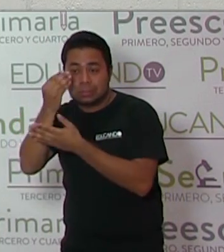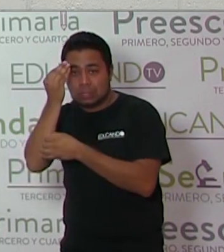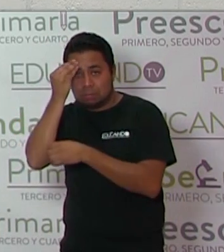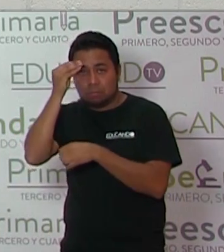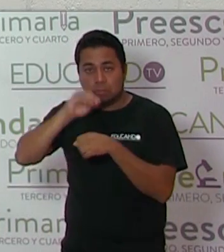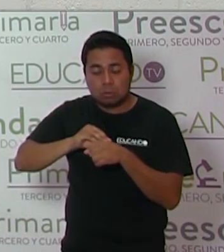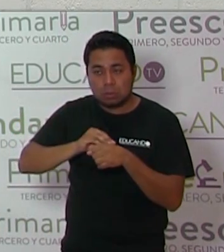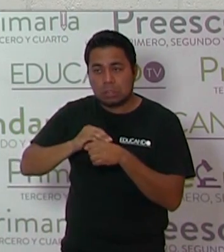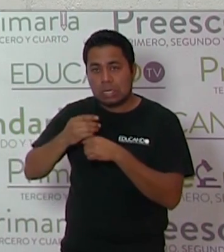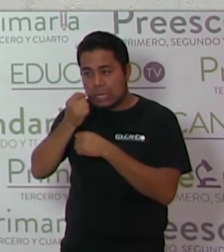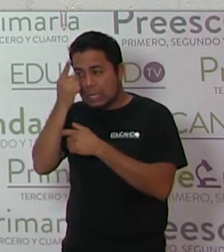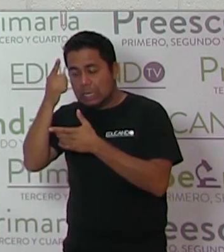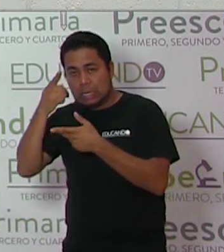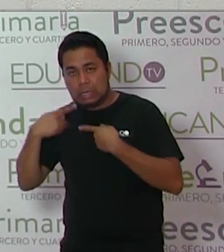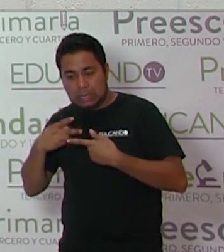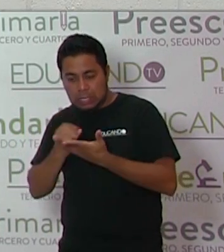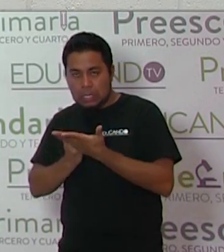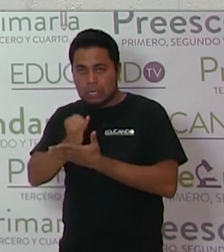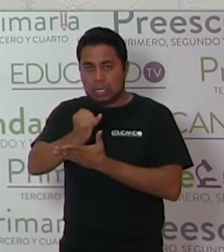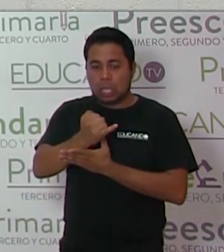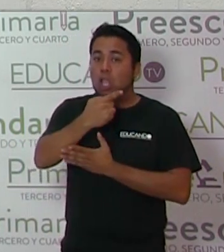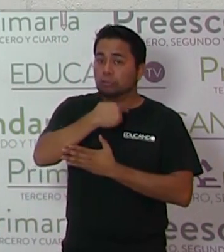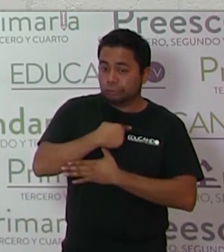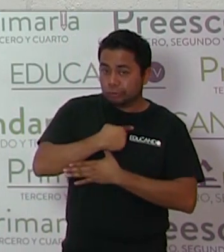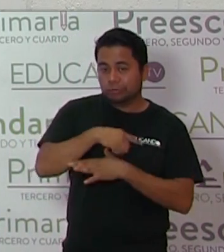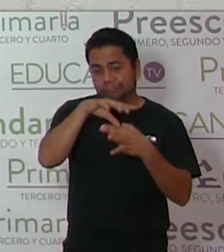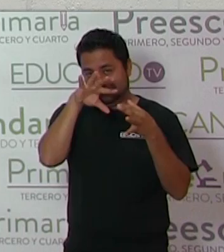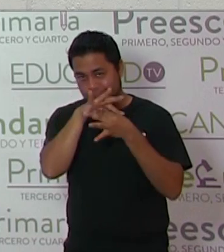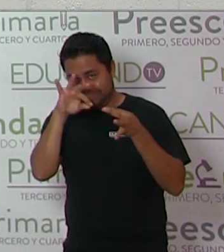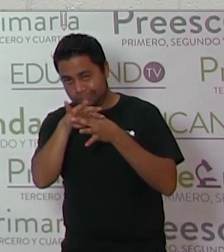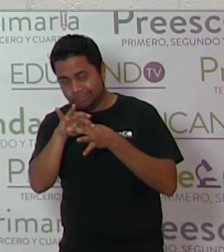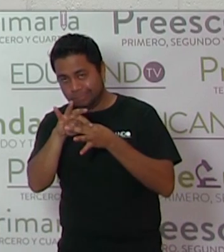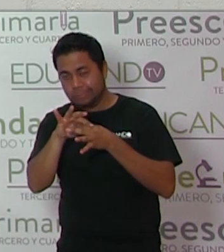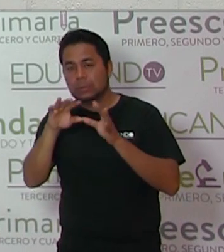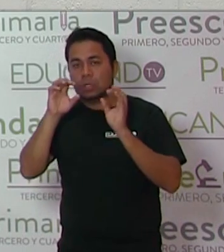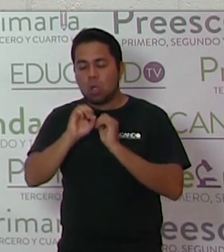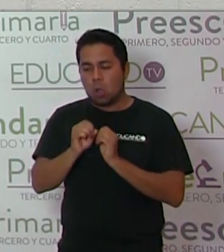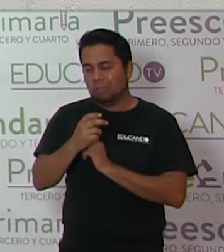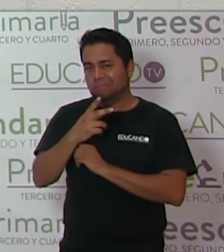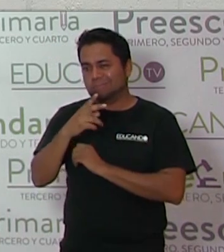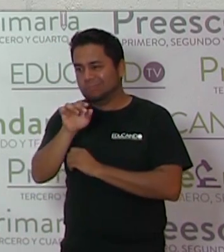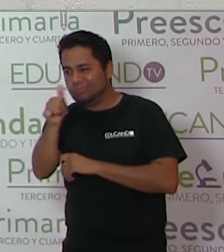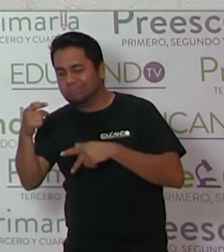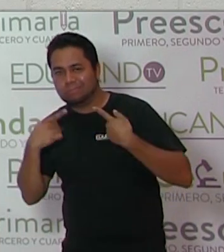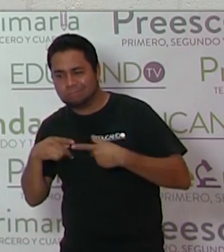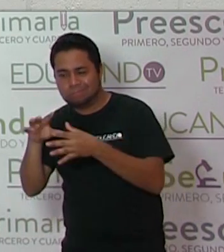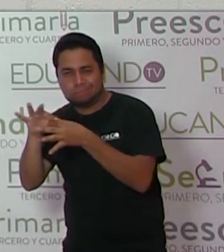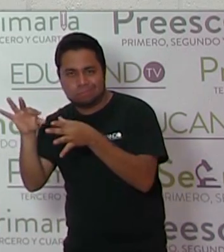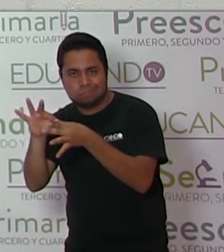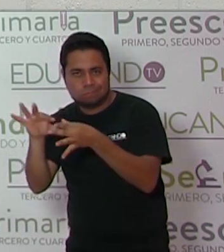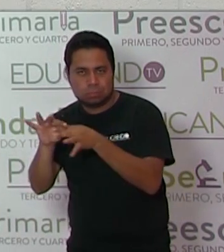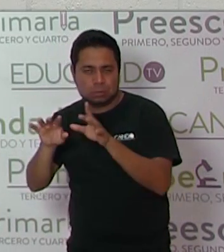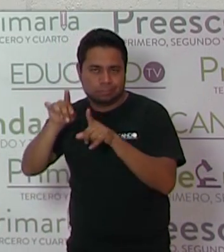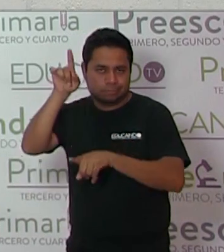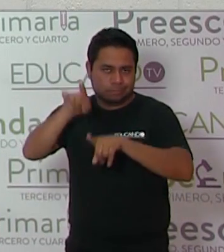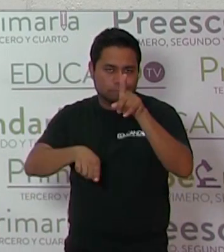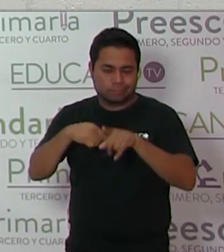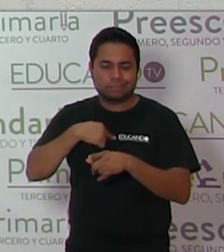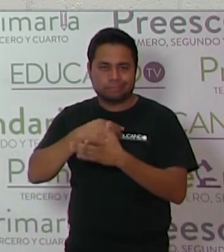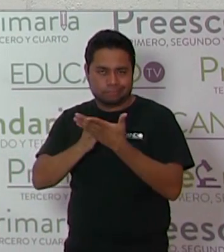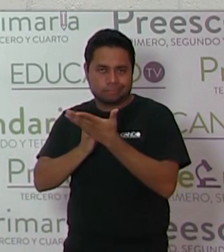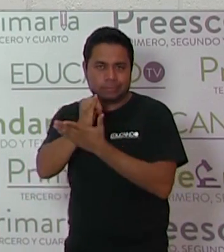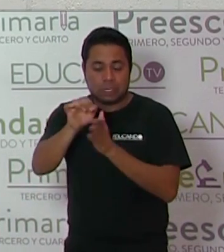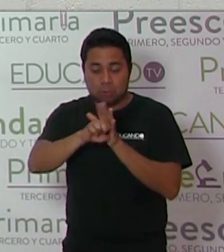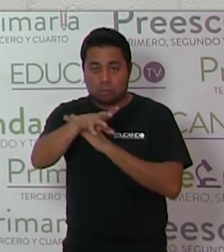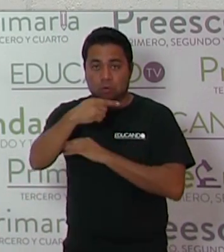El autor decide si va a ser él mismo el narrador o no. ¿Sí? Va a ser un narrador